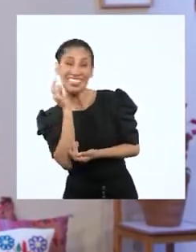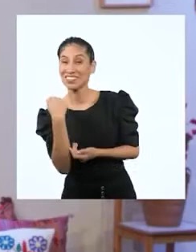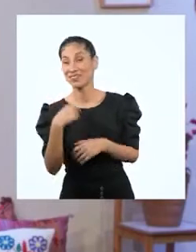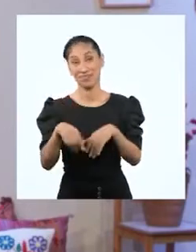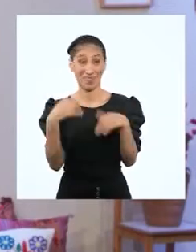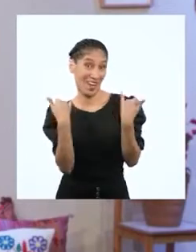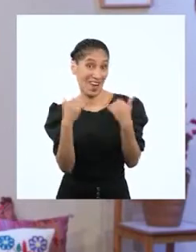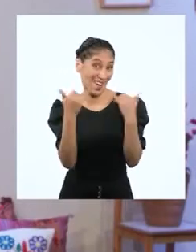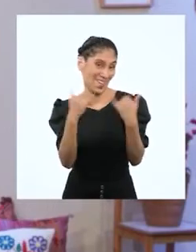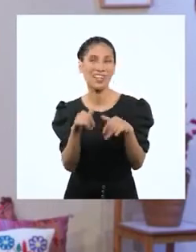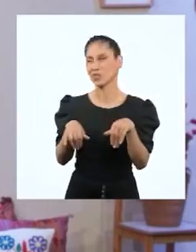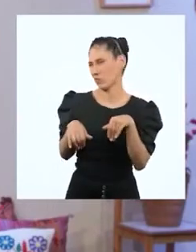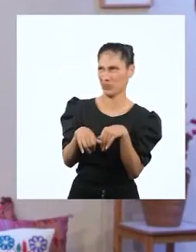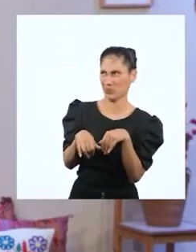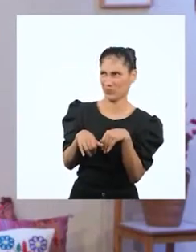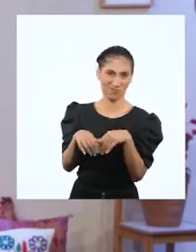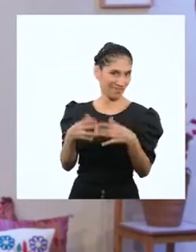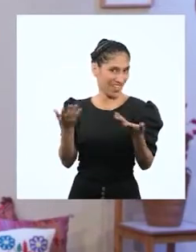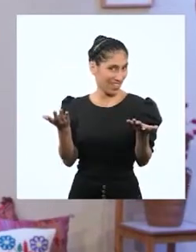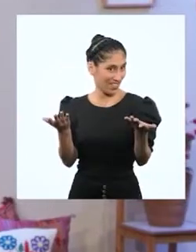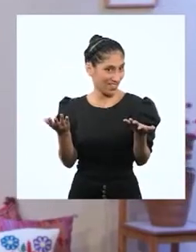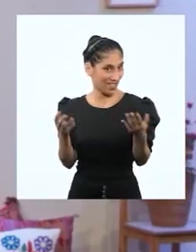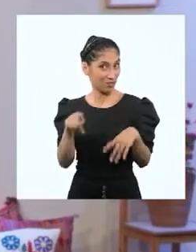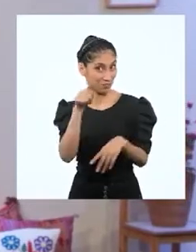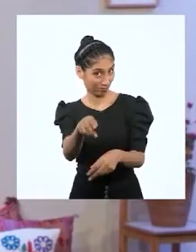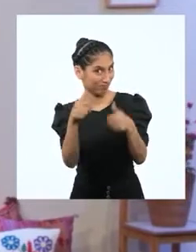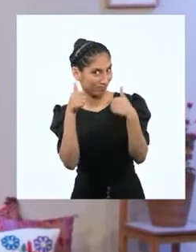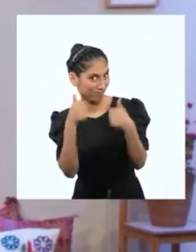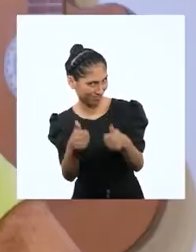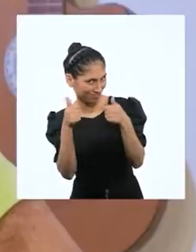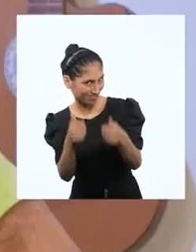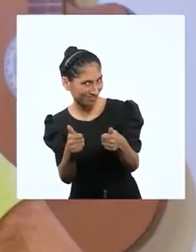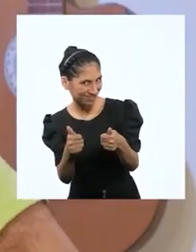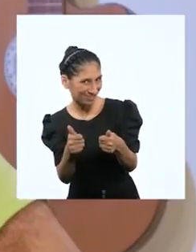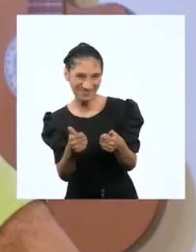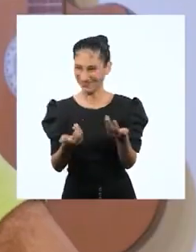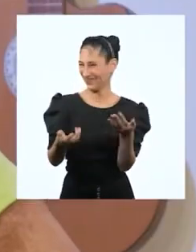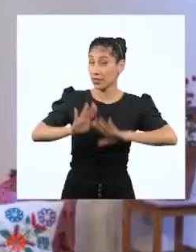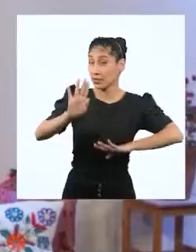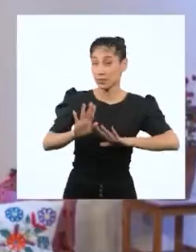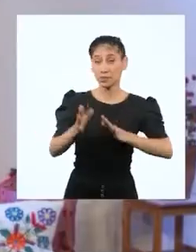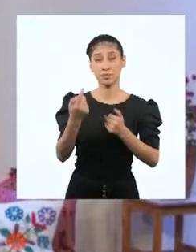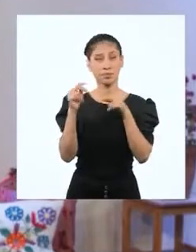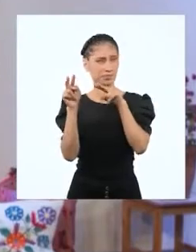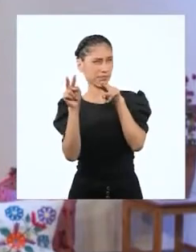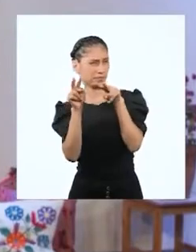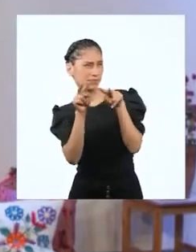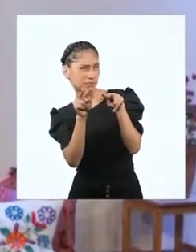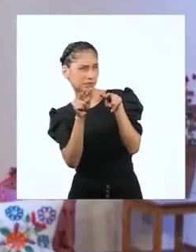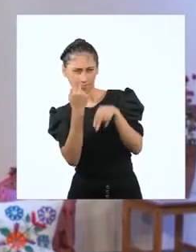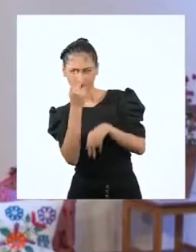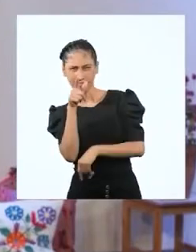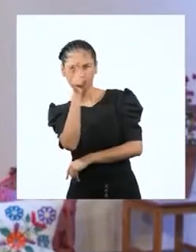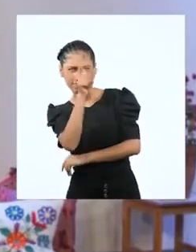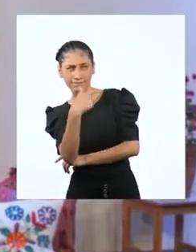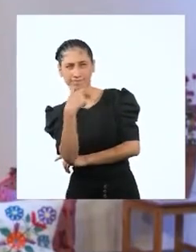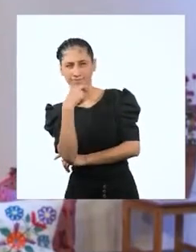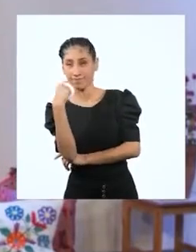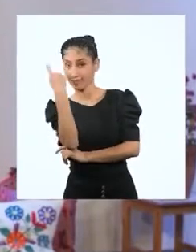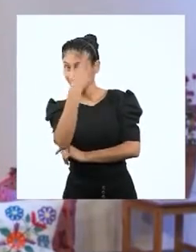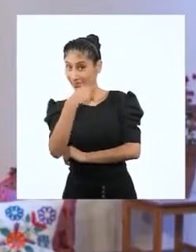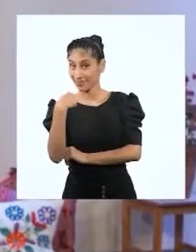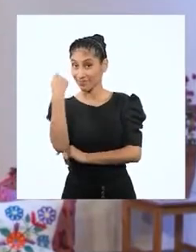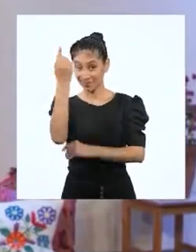que estoy enojado para nuestro juego, Héctor. ¡Lo estás haciendo súper bien! A veces, mirando a